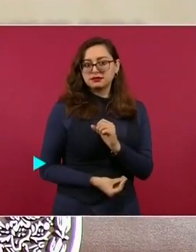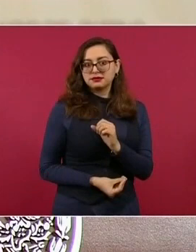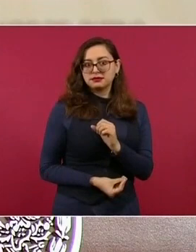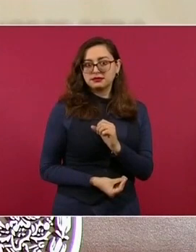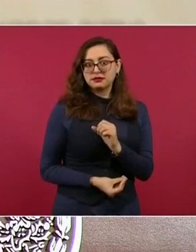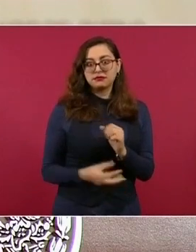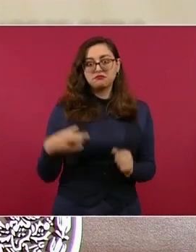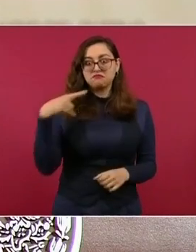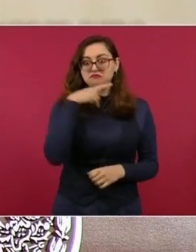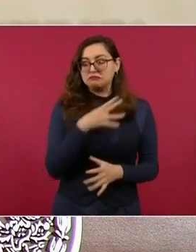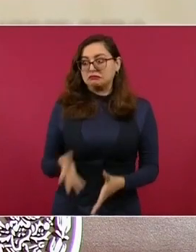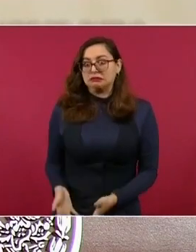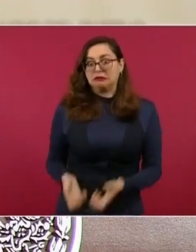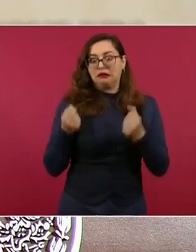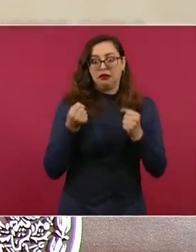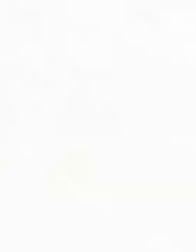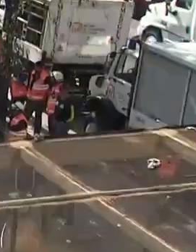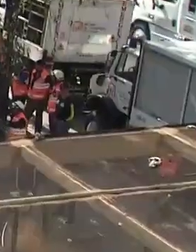negra.